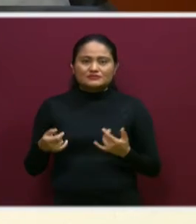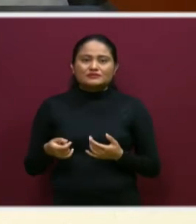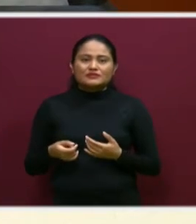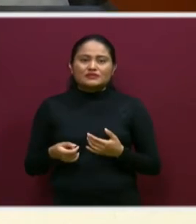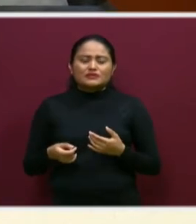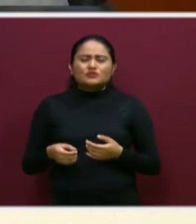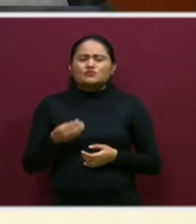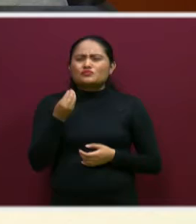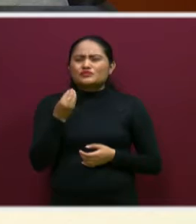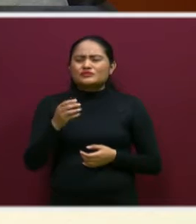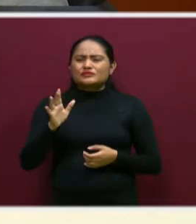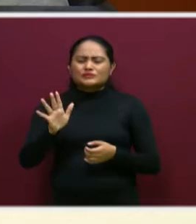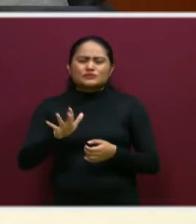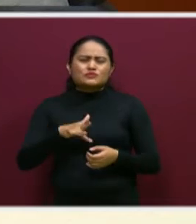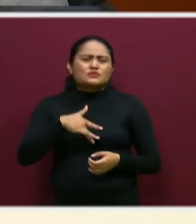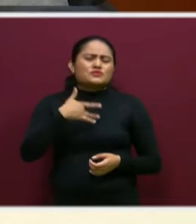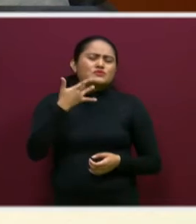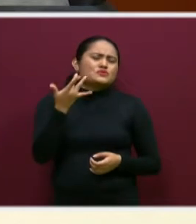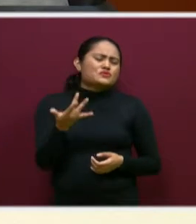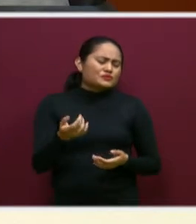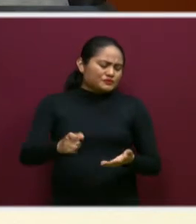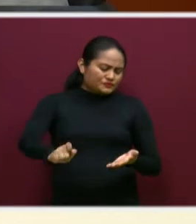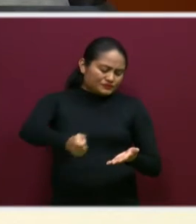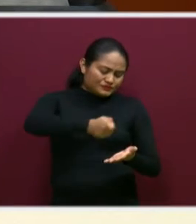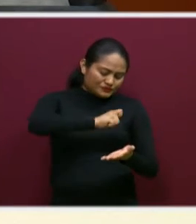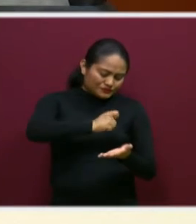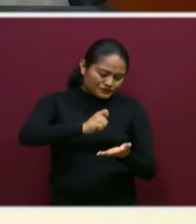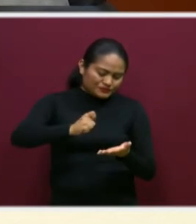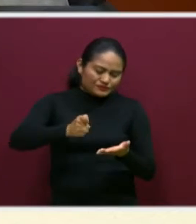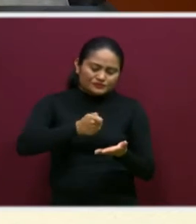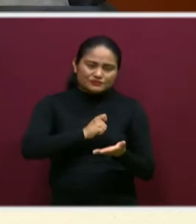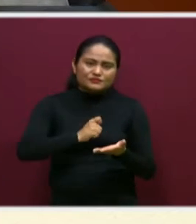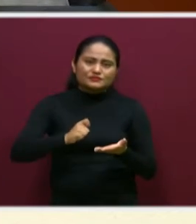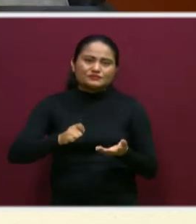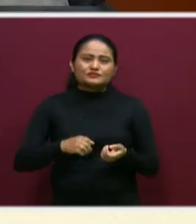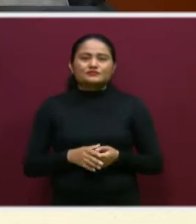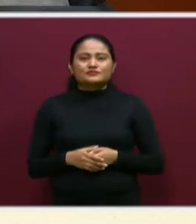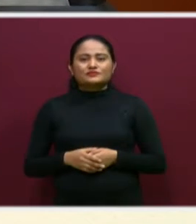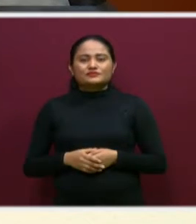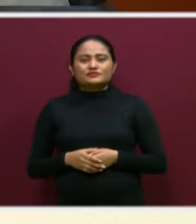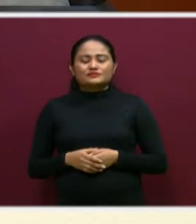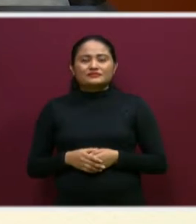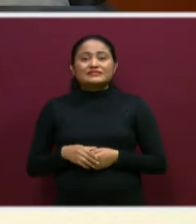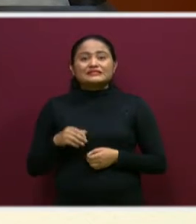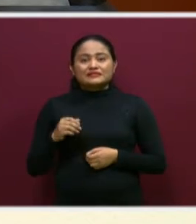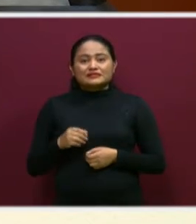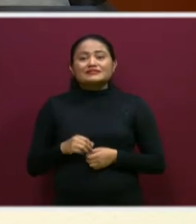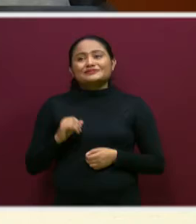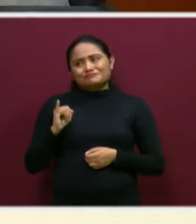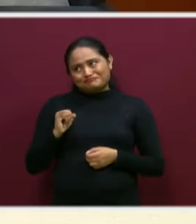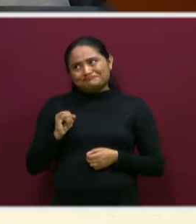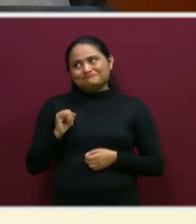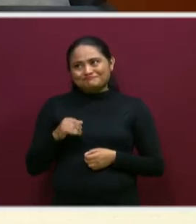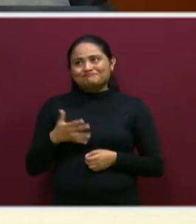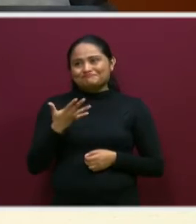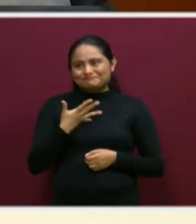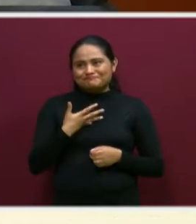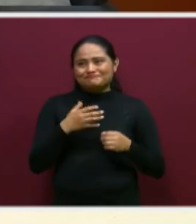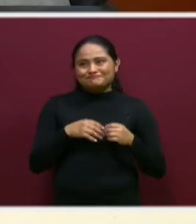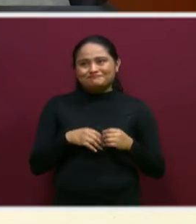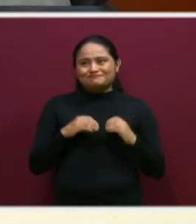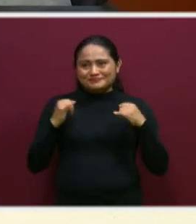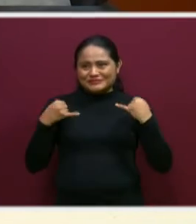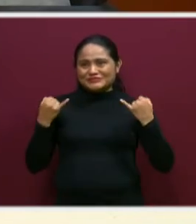y plasmarlos hacerlos tangibles en un papel y sobre todo bueno si ya tienen el corazón roto que es cuando